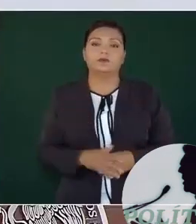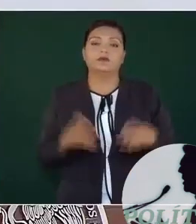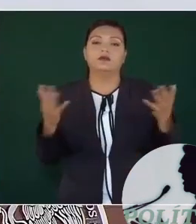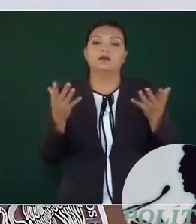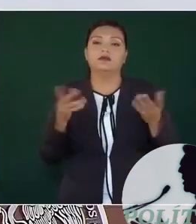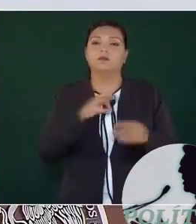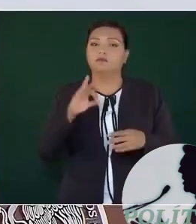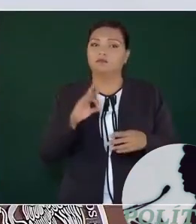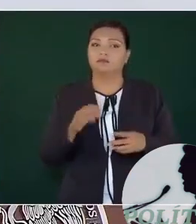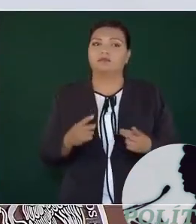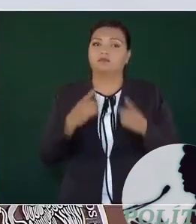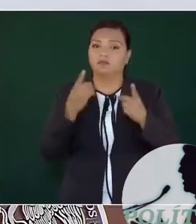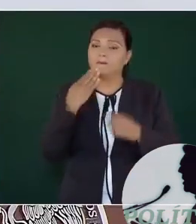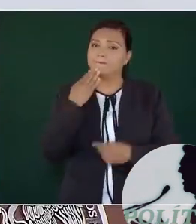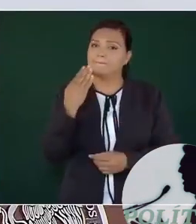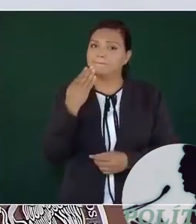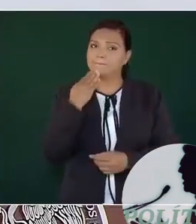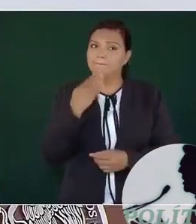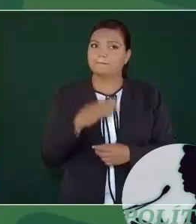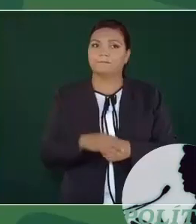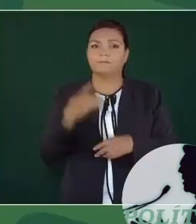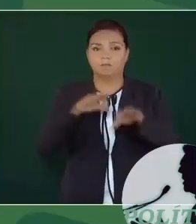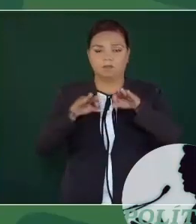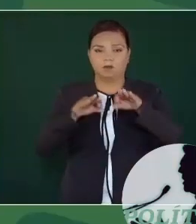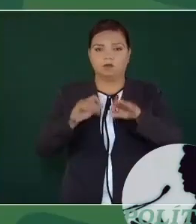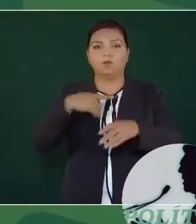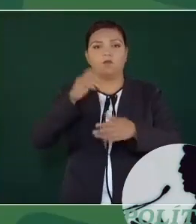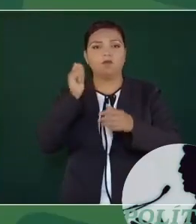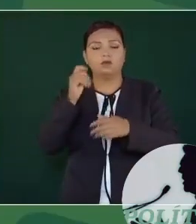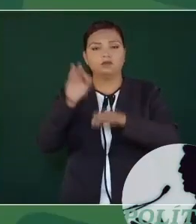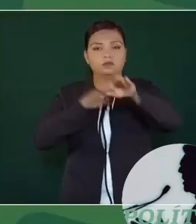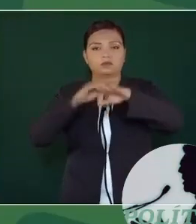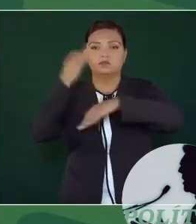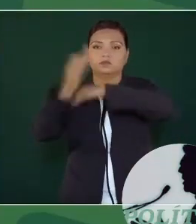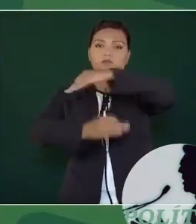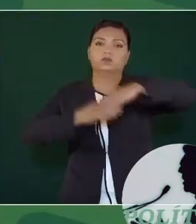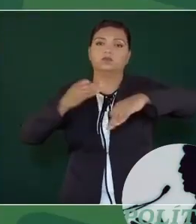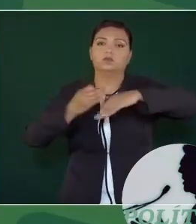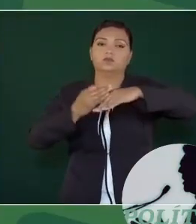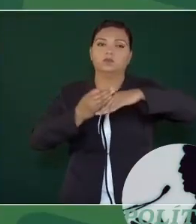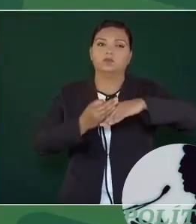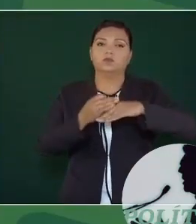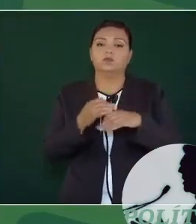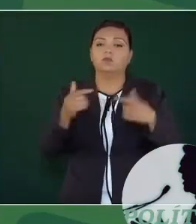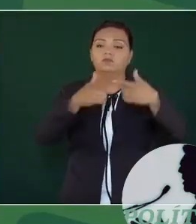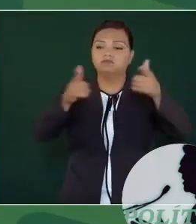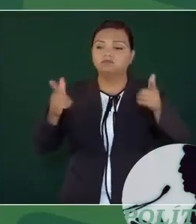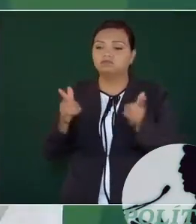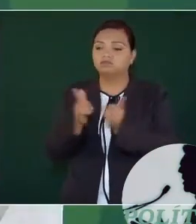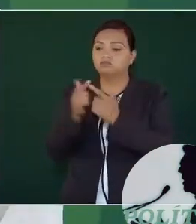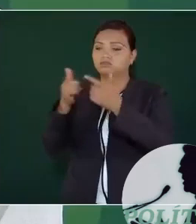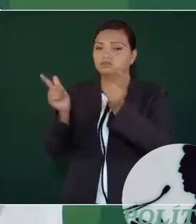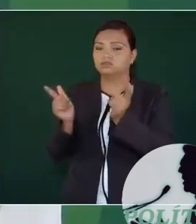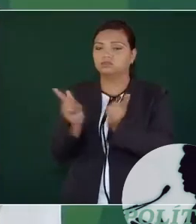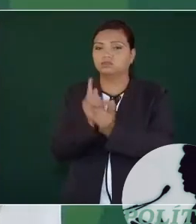sea remunerado adecuadamente. Por lo anterior, se trabaja en todos los sectores productivos para crear